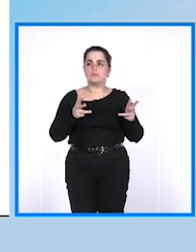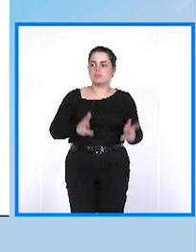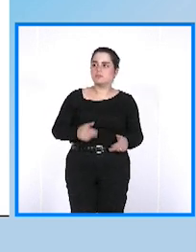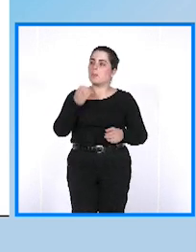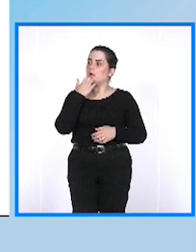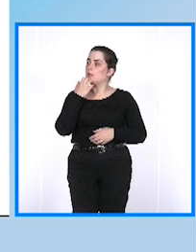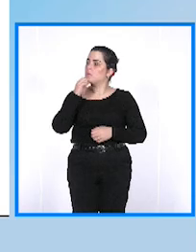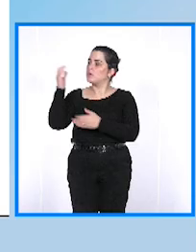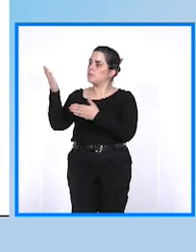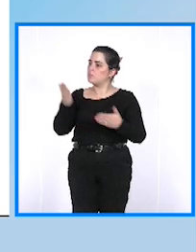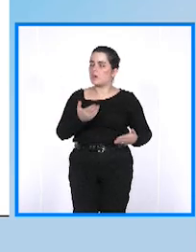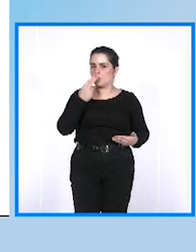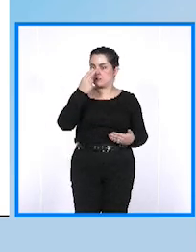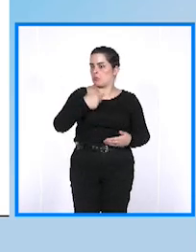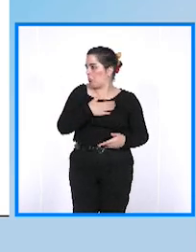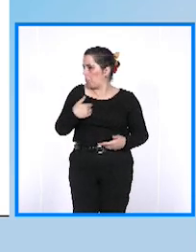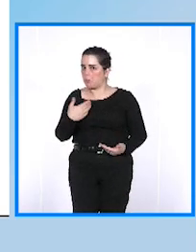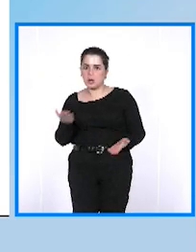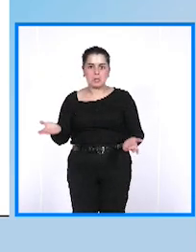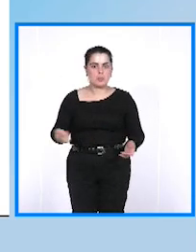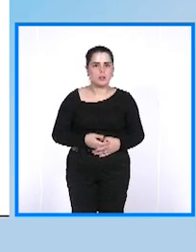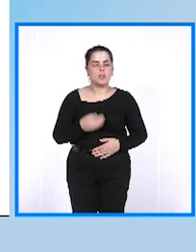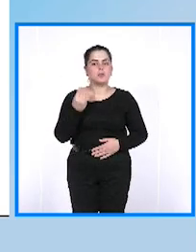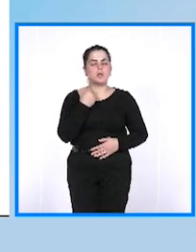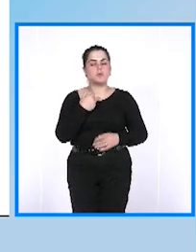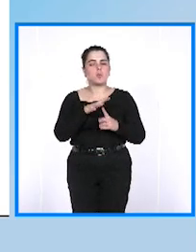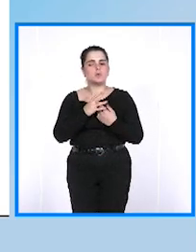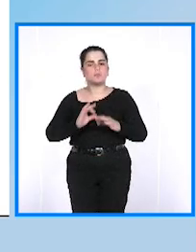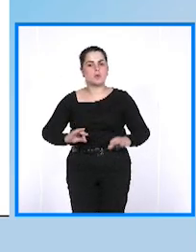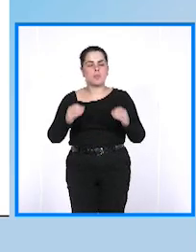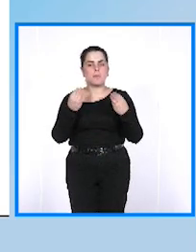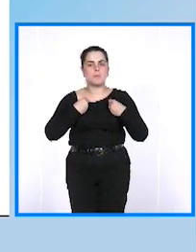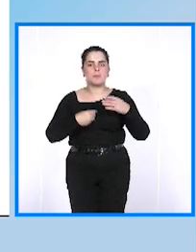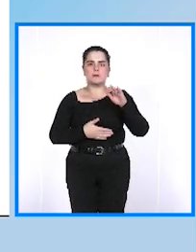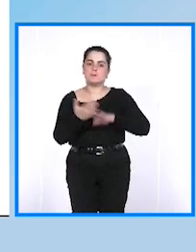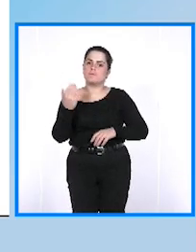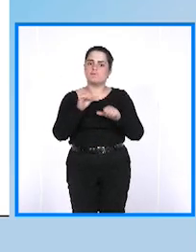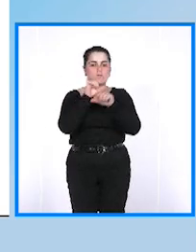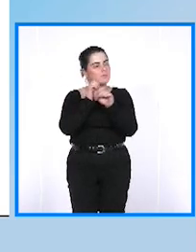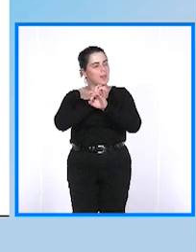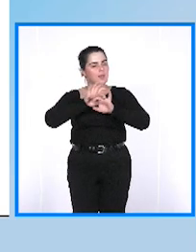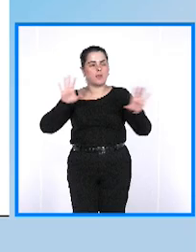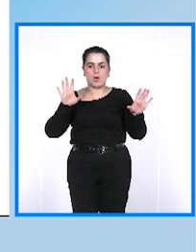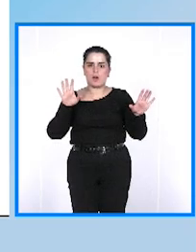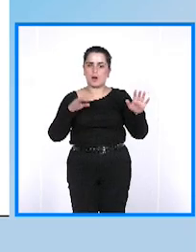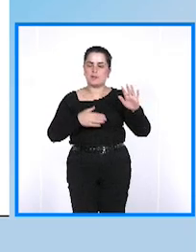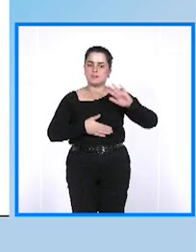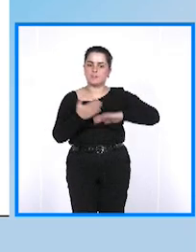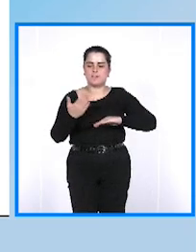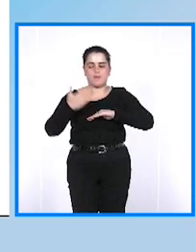recibir pues las visitas que quiero no y vemos que en el contexto de viviendas de una manera muy clara se han reducido las